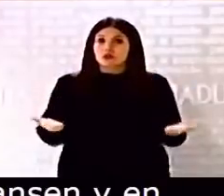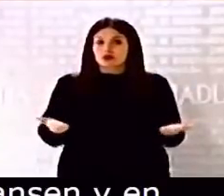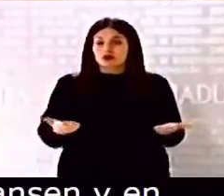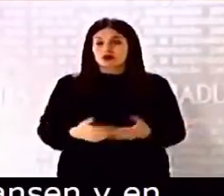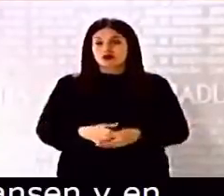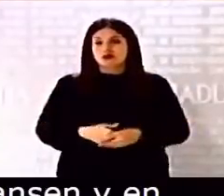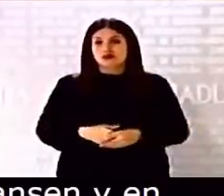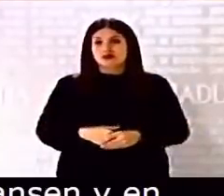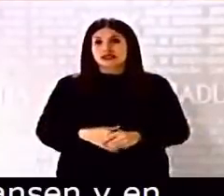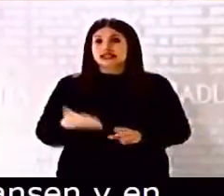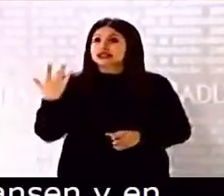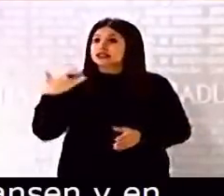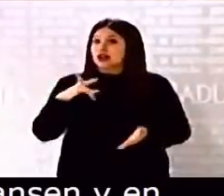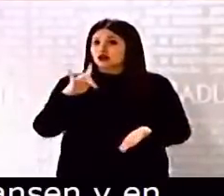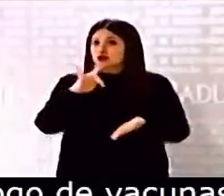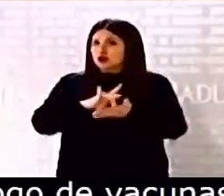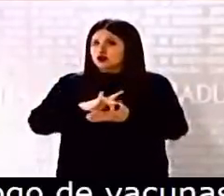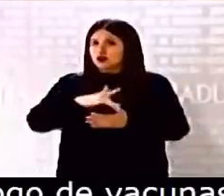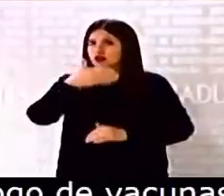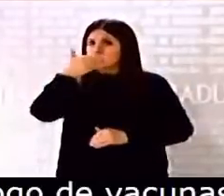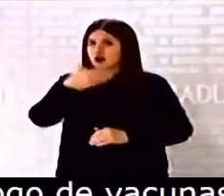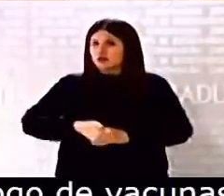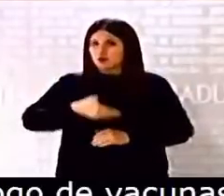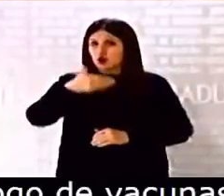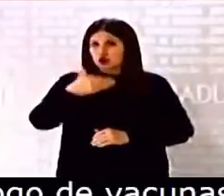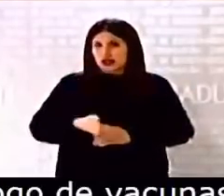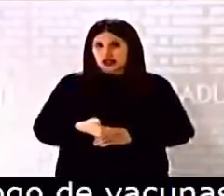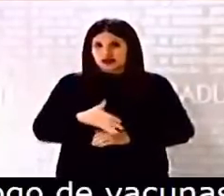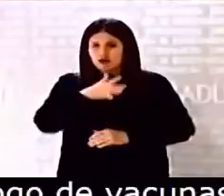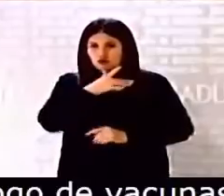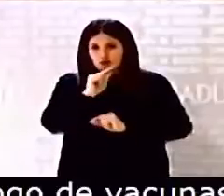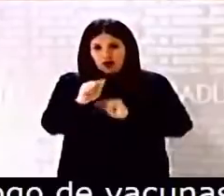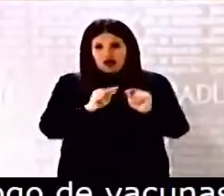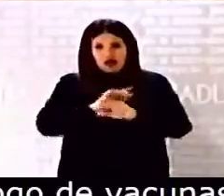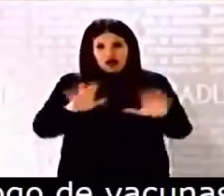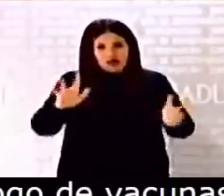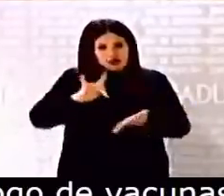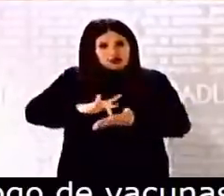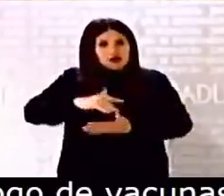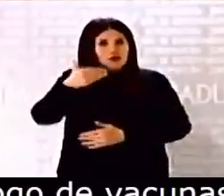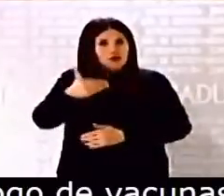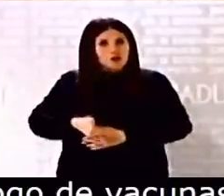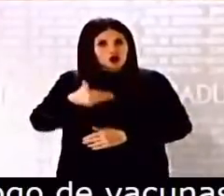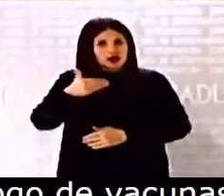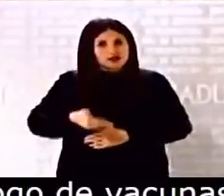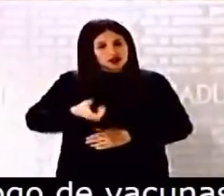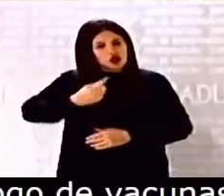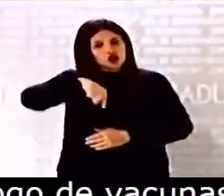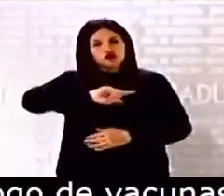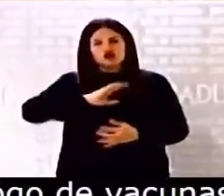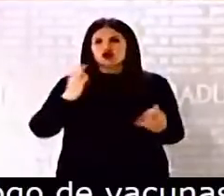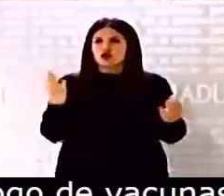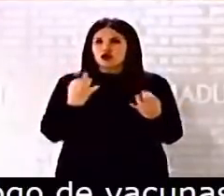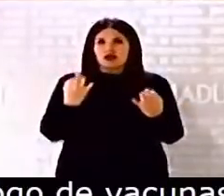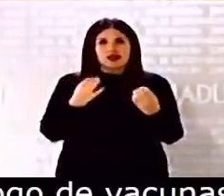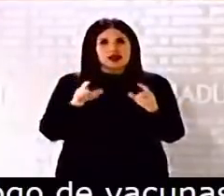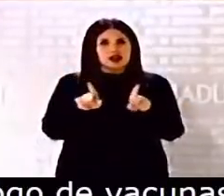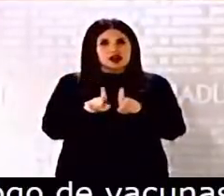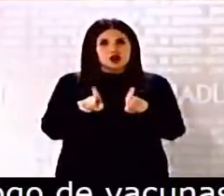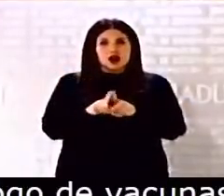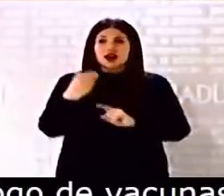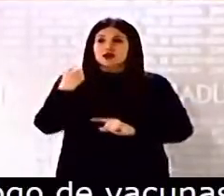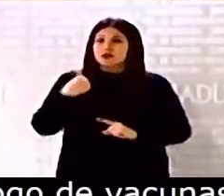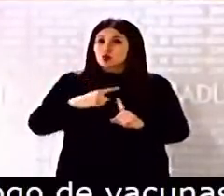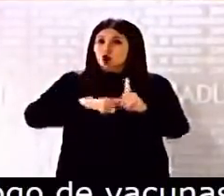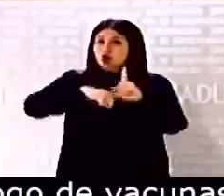tanto, ha llegado un momento muy importante en el abordaje de la pandemia, y es que tenemos que seguir manteniendo los niveles